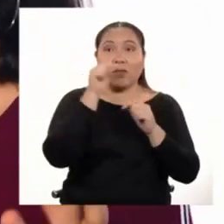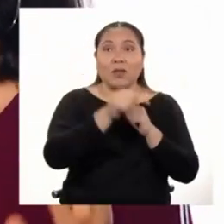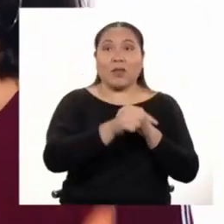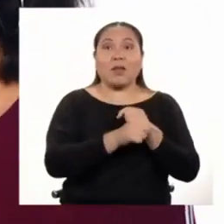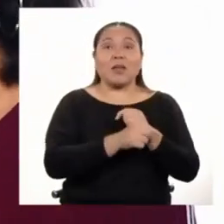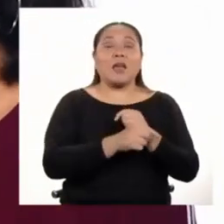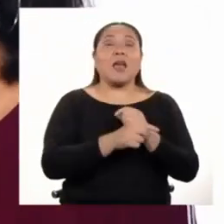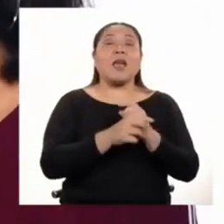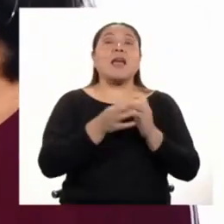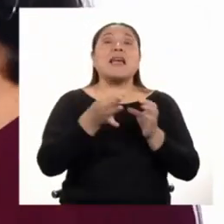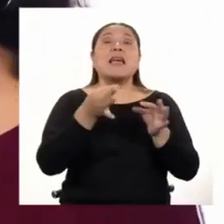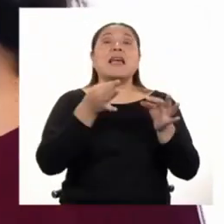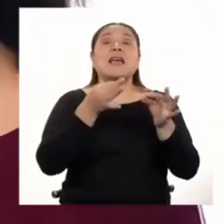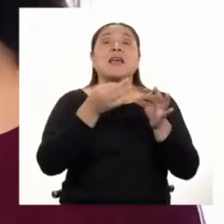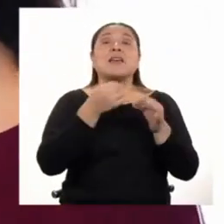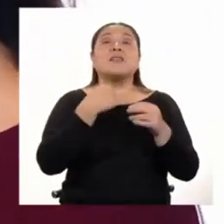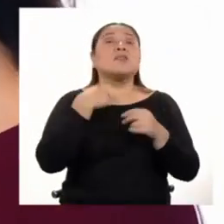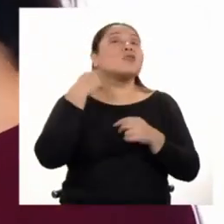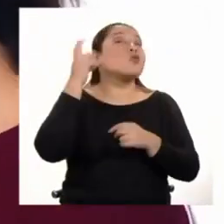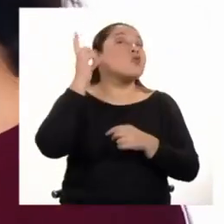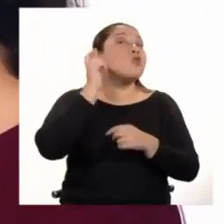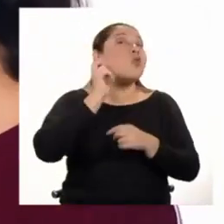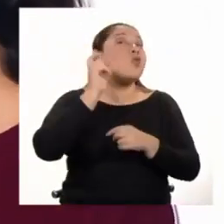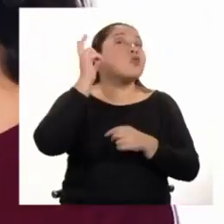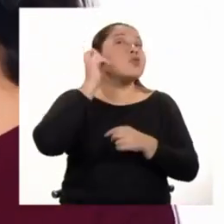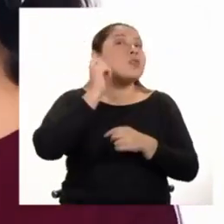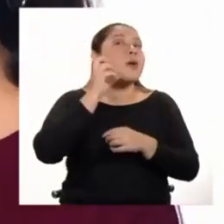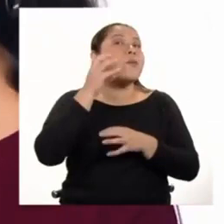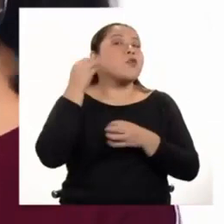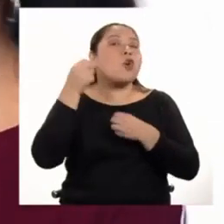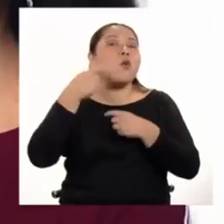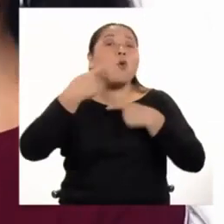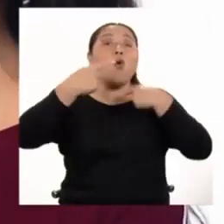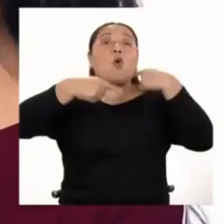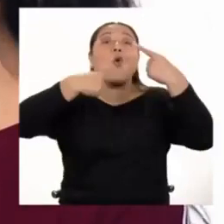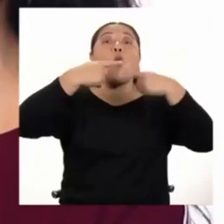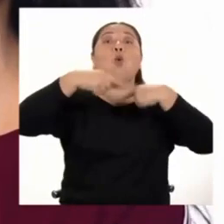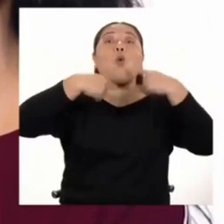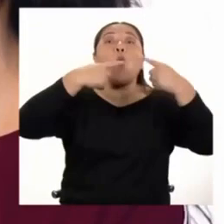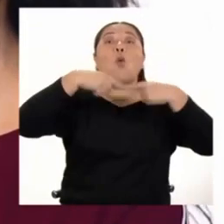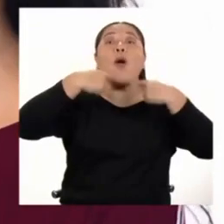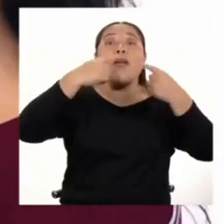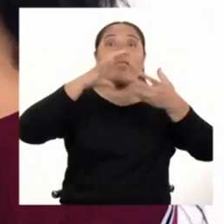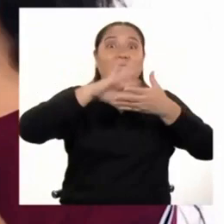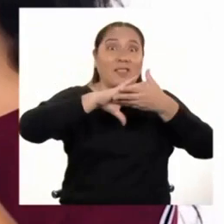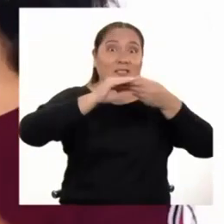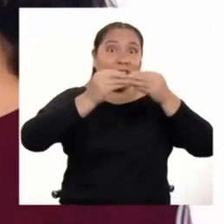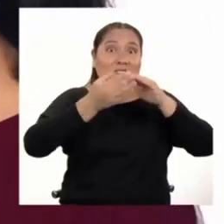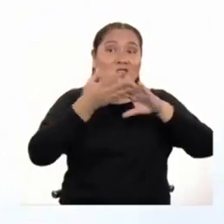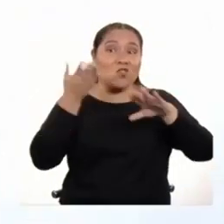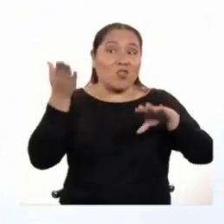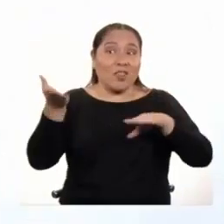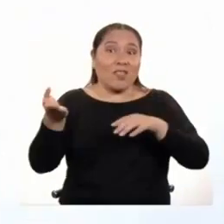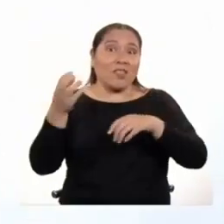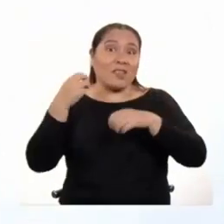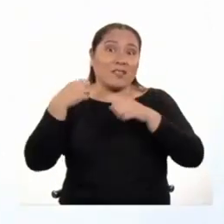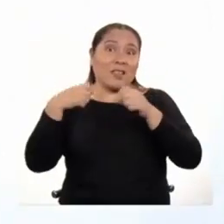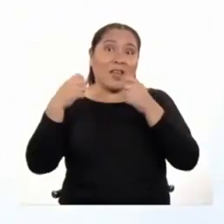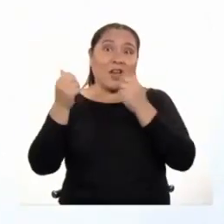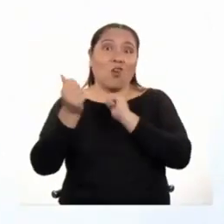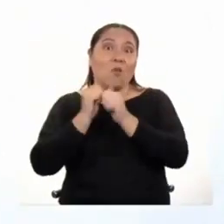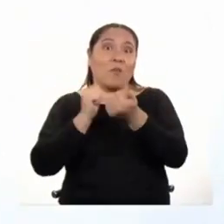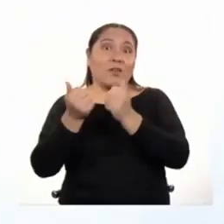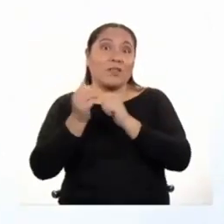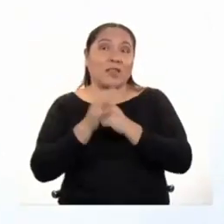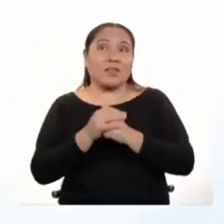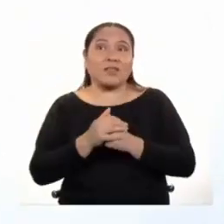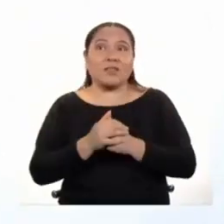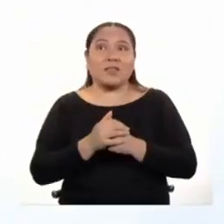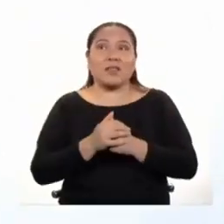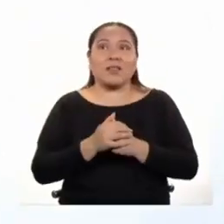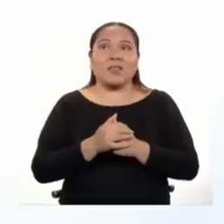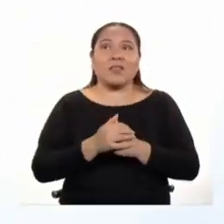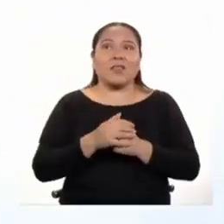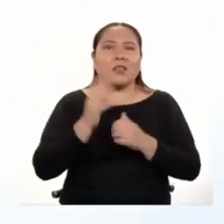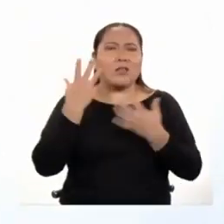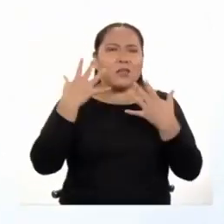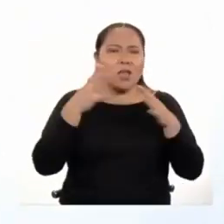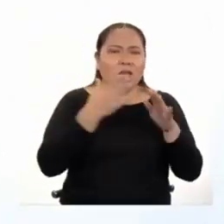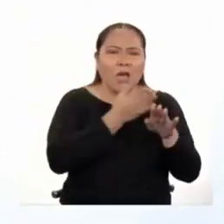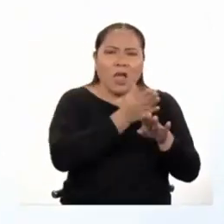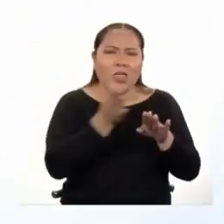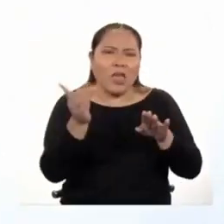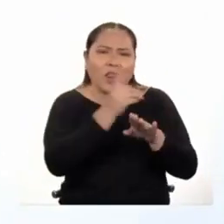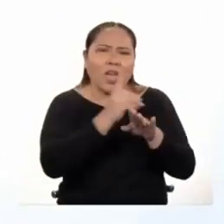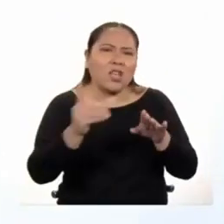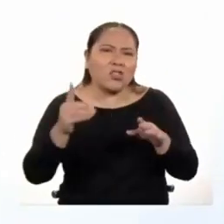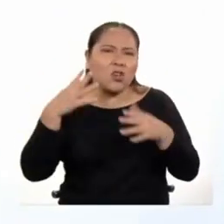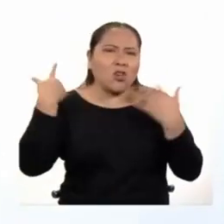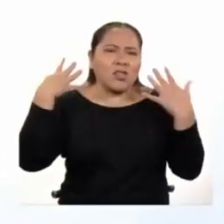narraciones emocionantes para contarnos el partido como si fuera una historia. Y paso perfecto para Edison